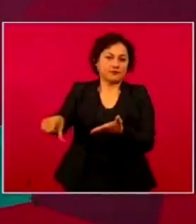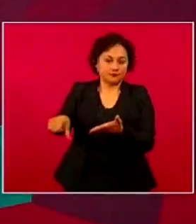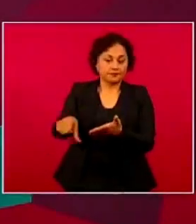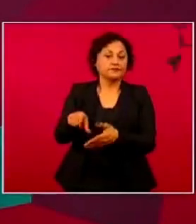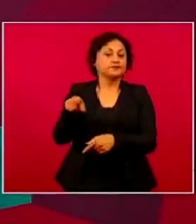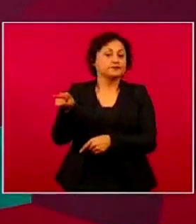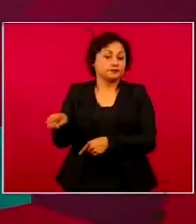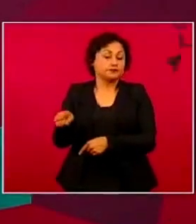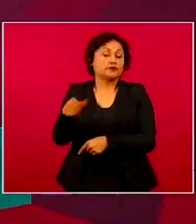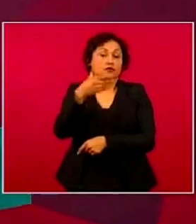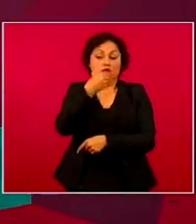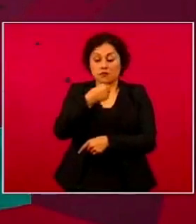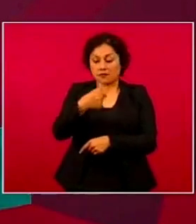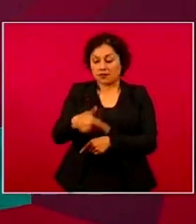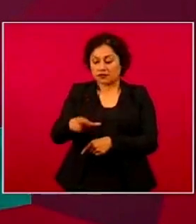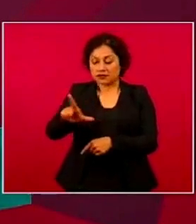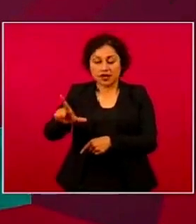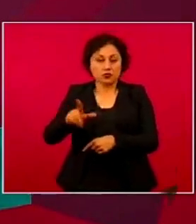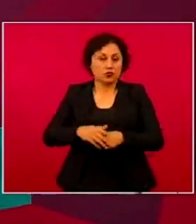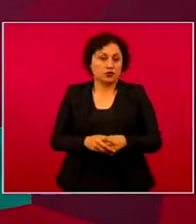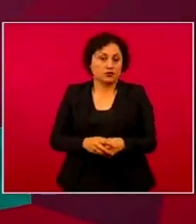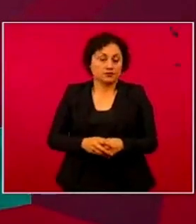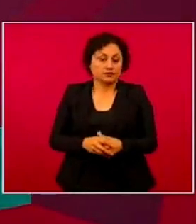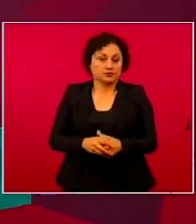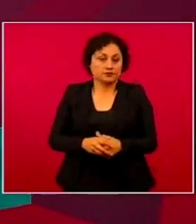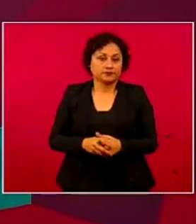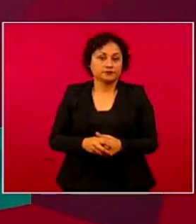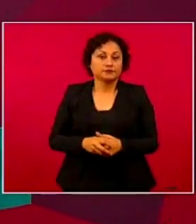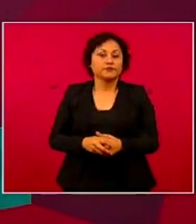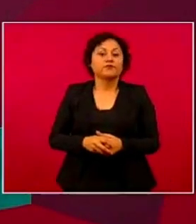Luna, solamente